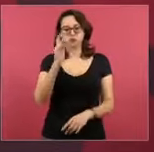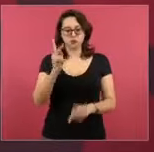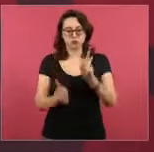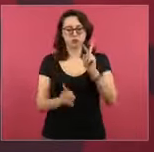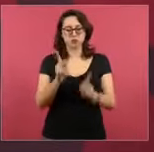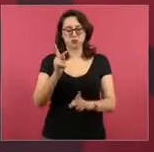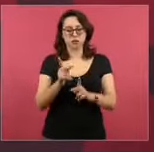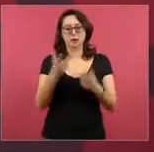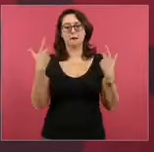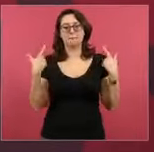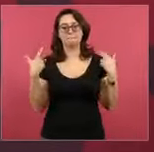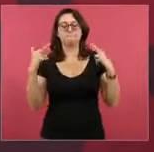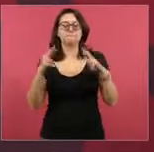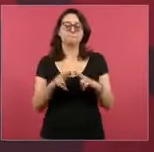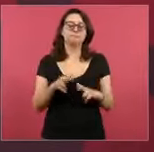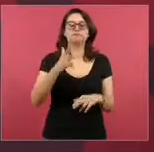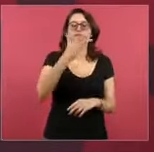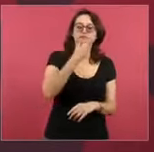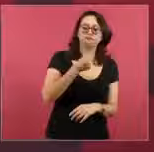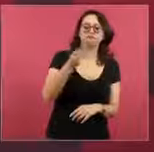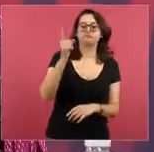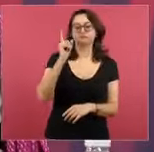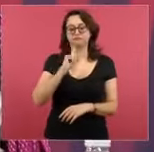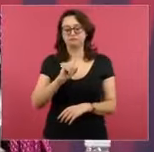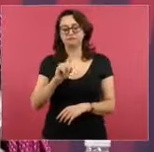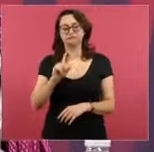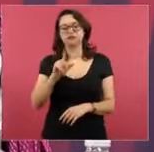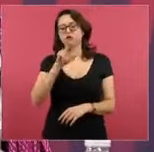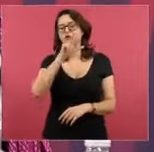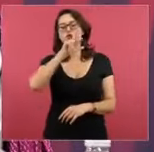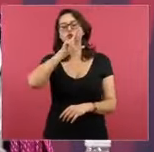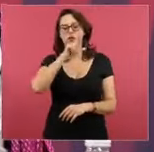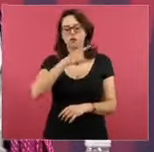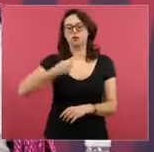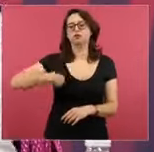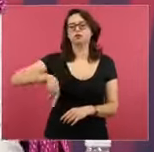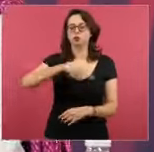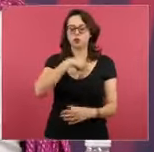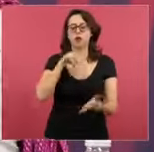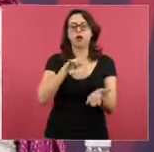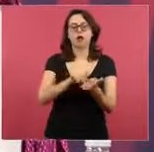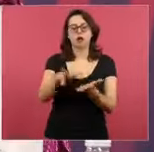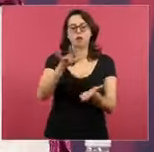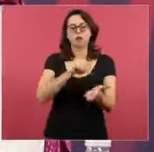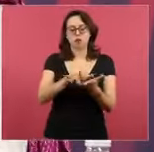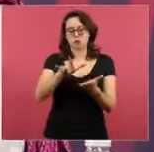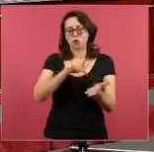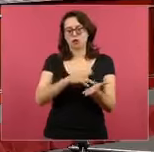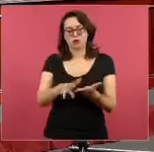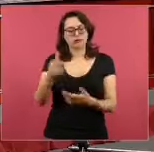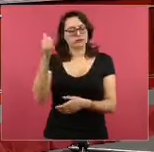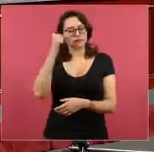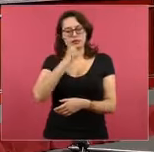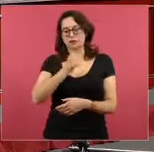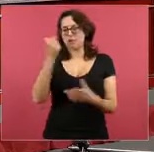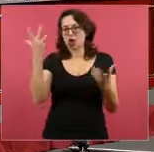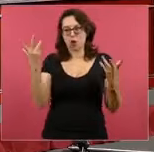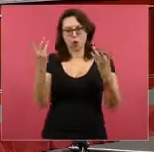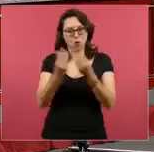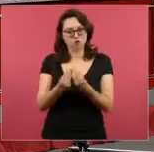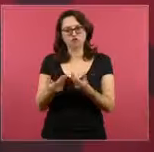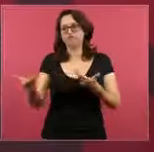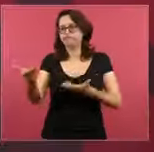maestros y a las maestras decirles que vamos a estar junto con ellos en los consejos. Tenemos, en los días que haya el consejo, tendremos que